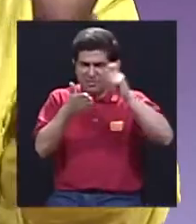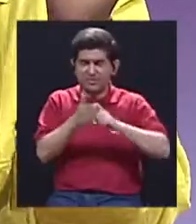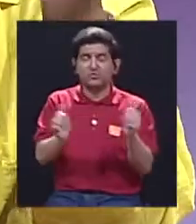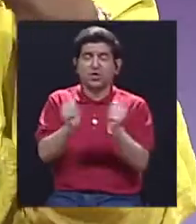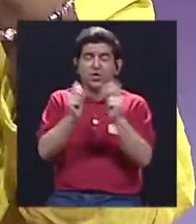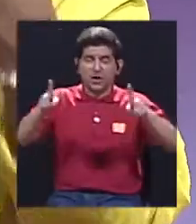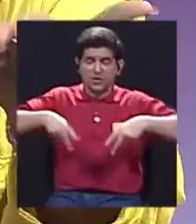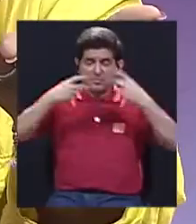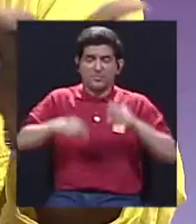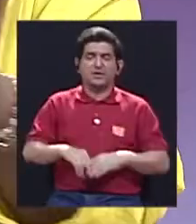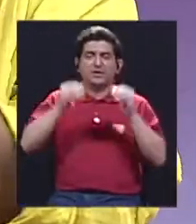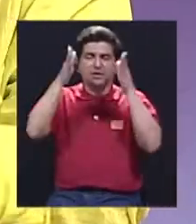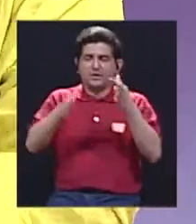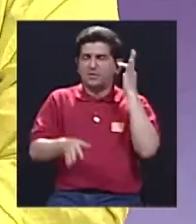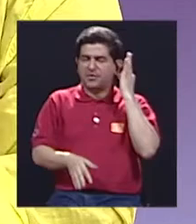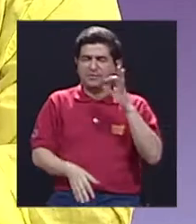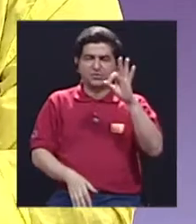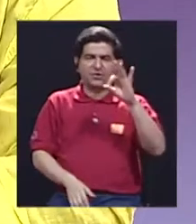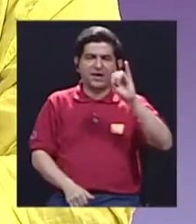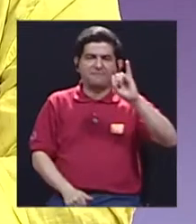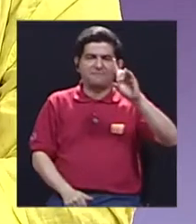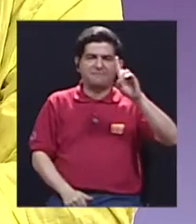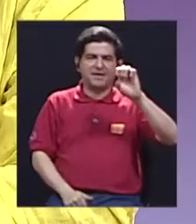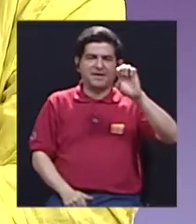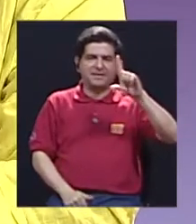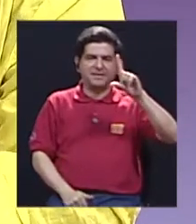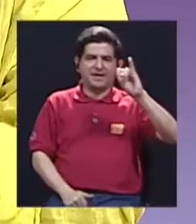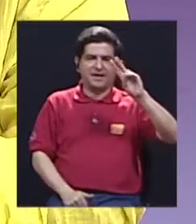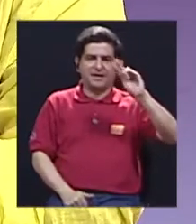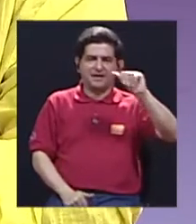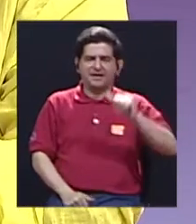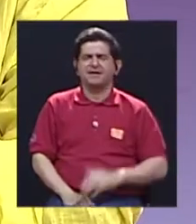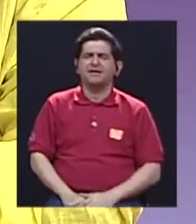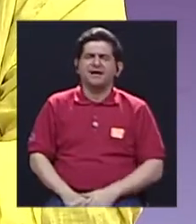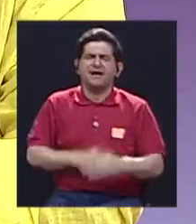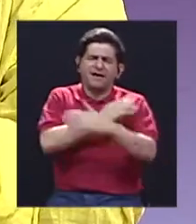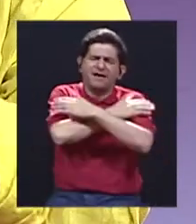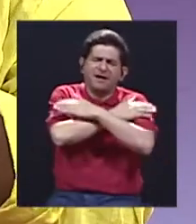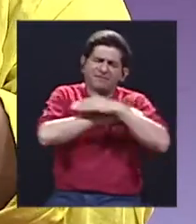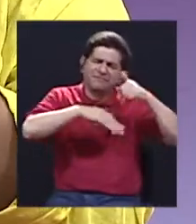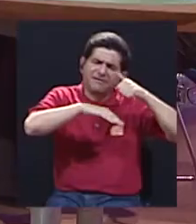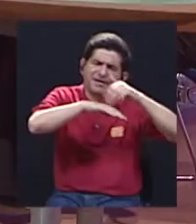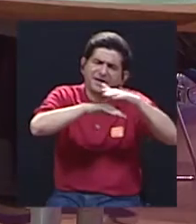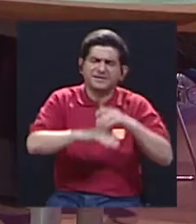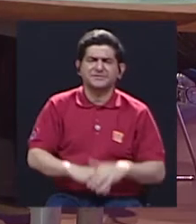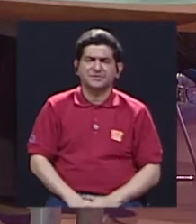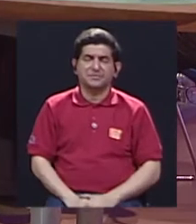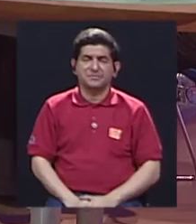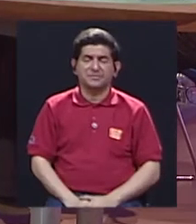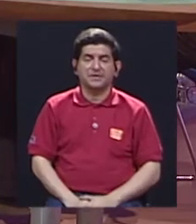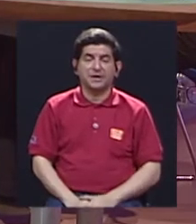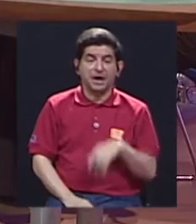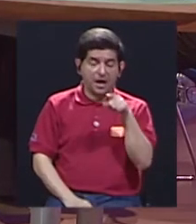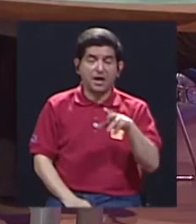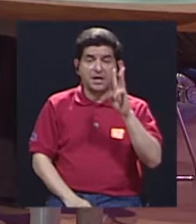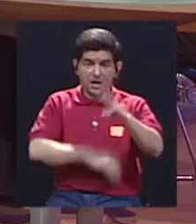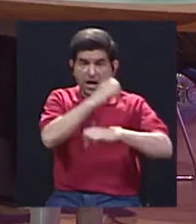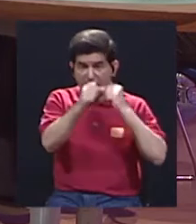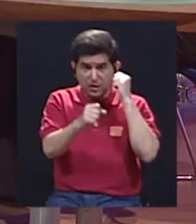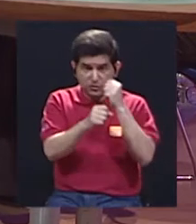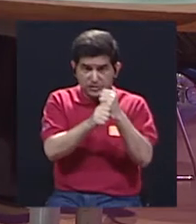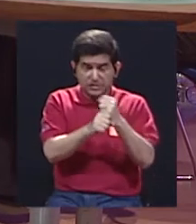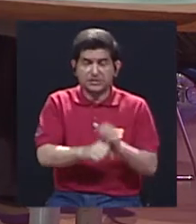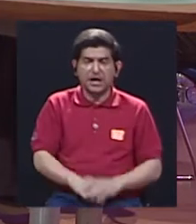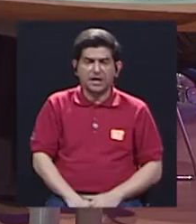está ayuda a la niña fidelina a la que le mando un abrazo siempre que hablo de ella y la llamo periódicamente ella me entendió a los 6 años